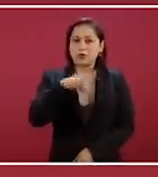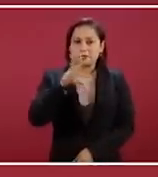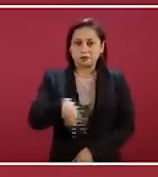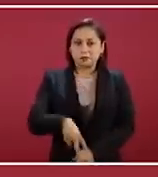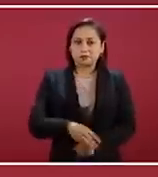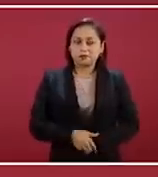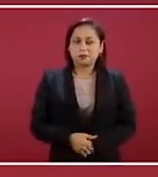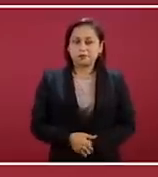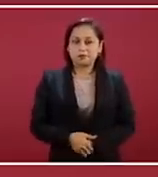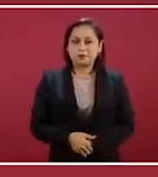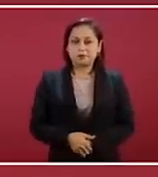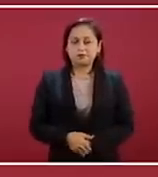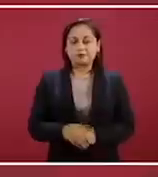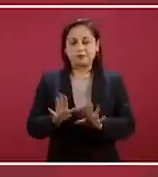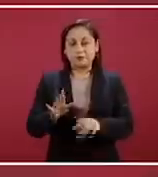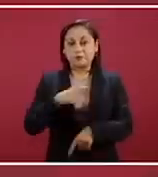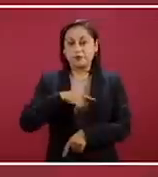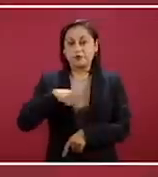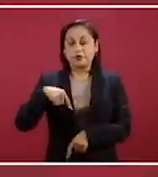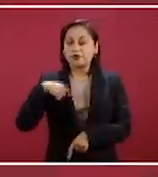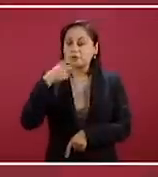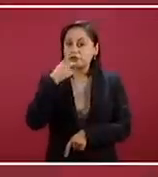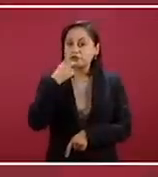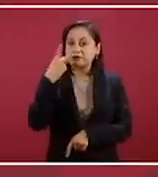el poder decir